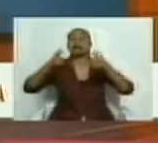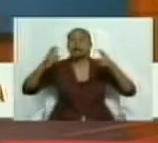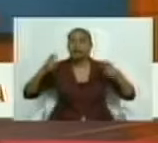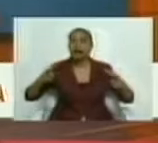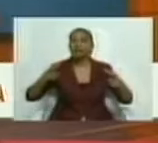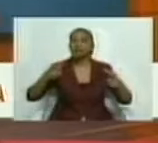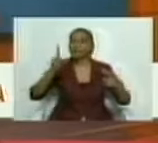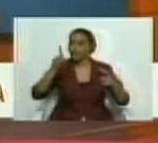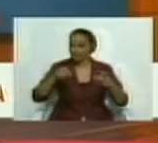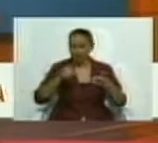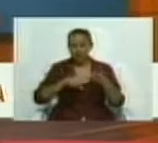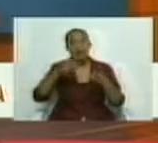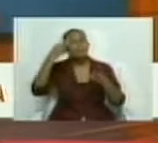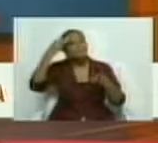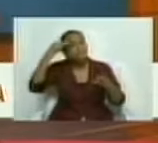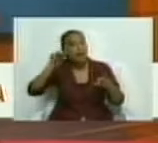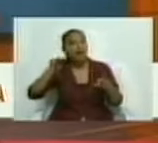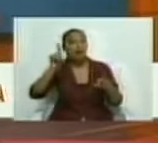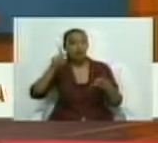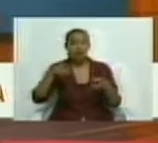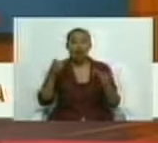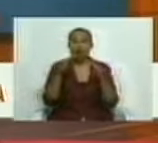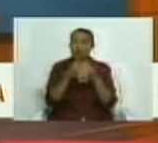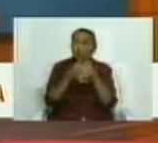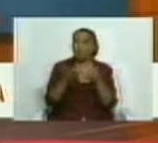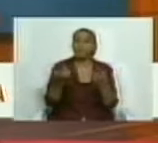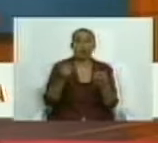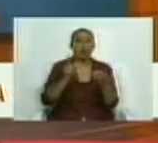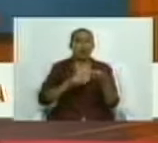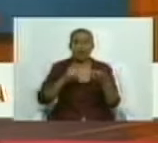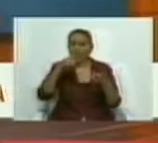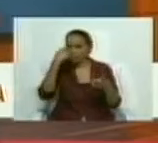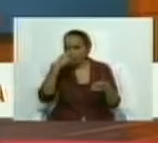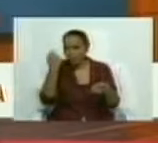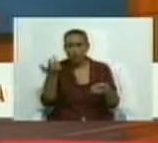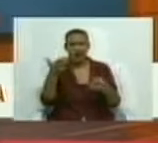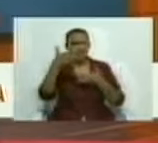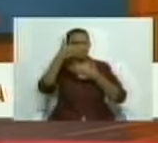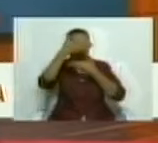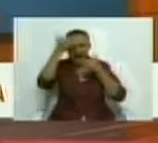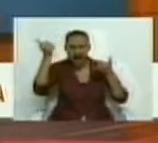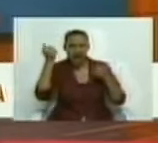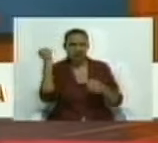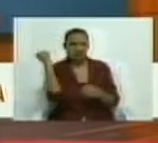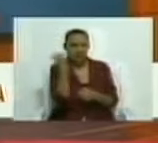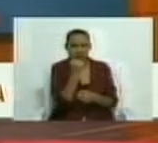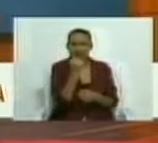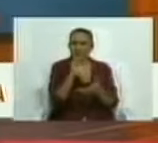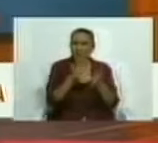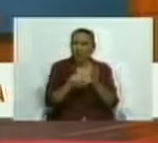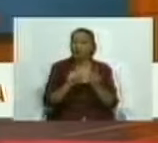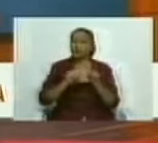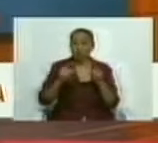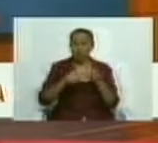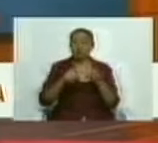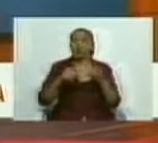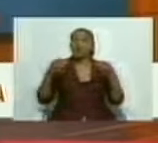cartel Jalisco Nueva Generación ustedes escuchan hablar de estas organizaciones